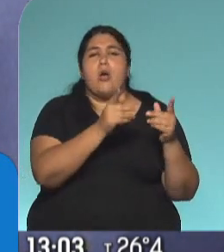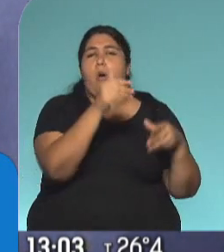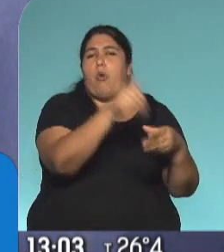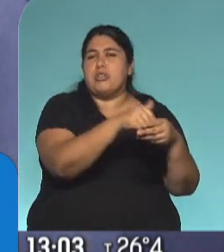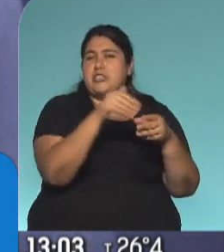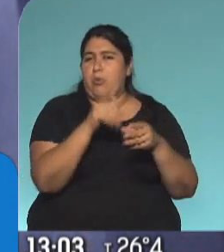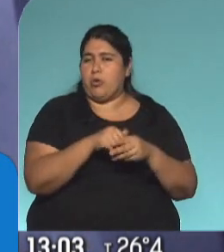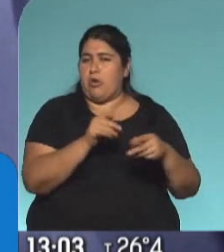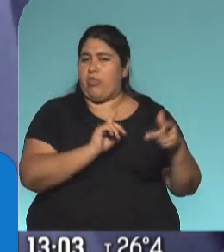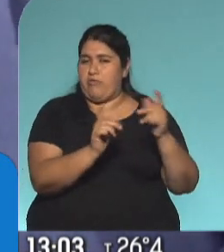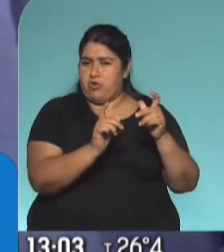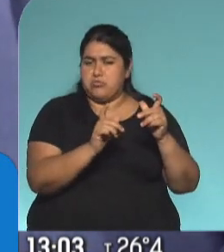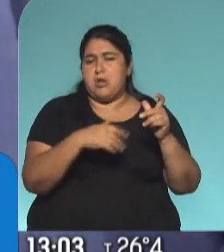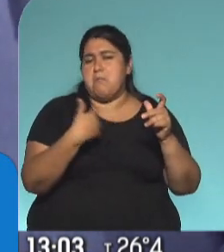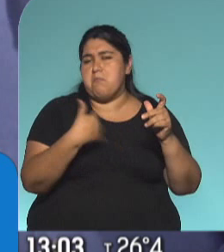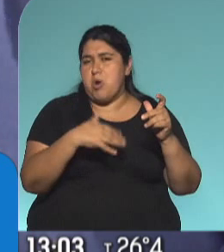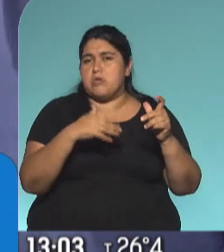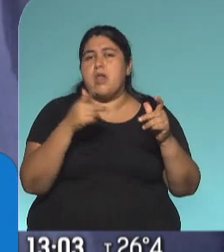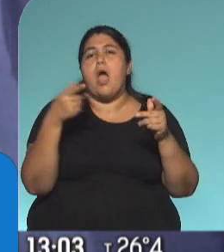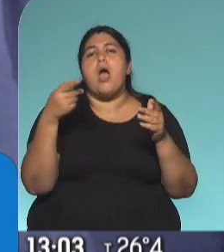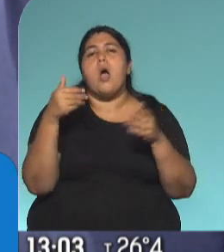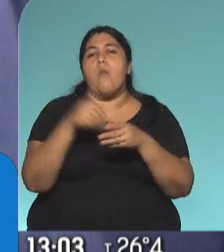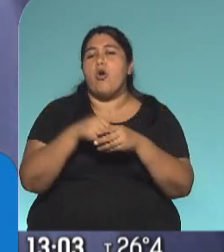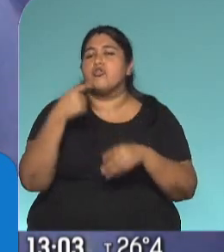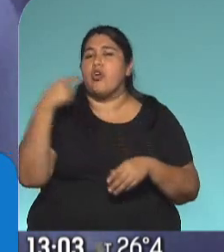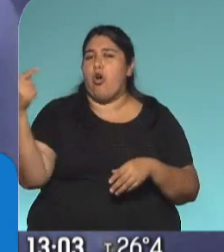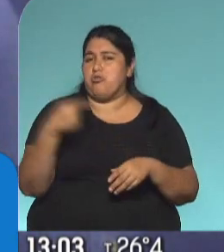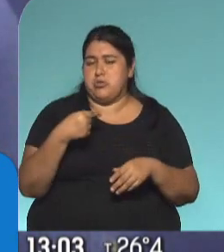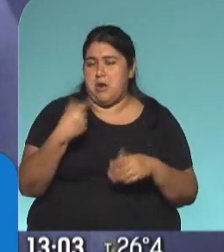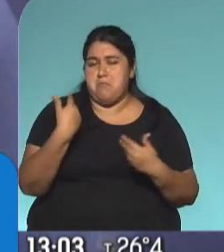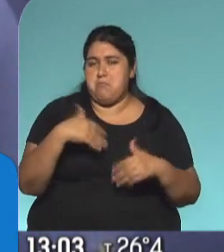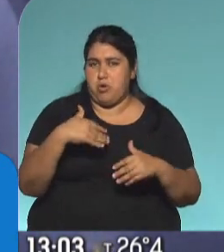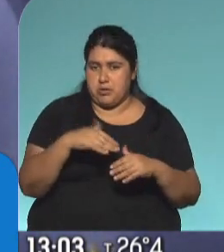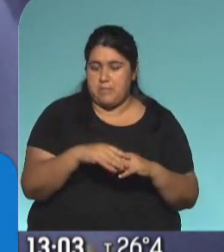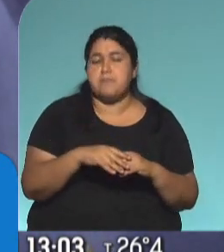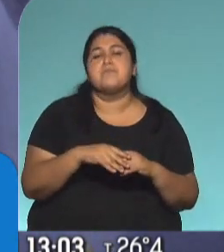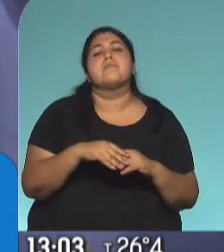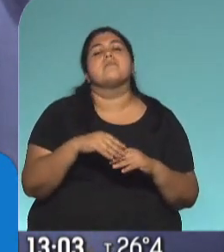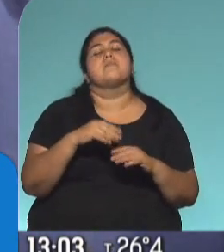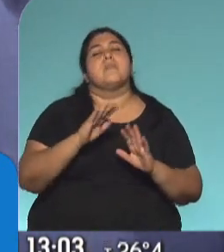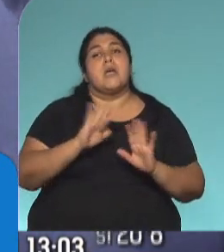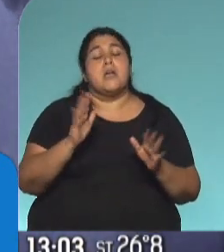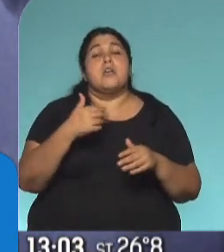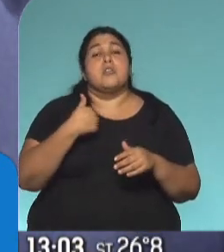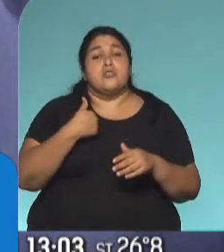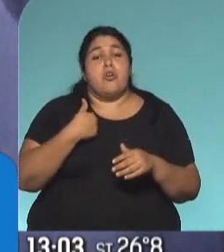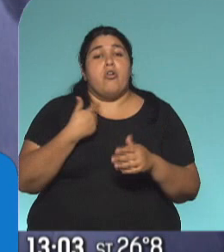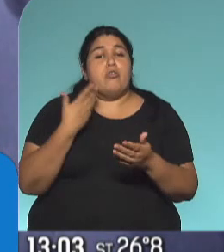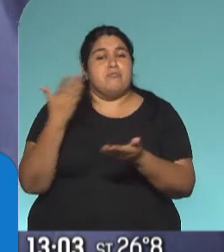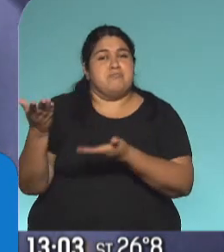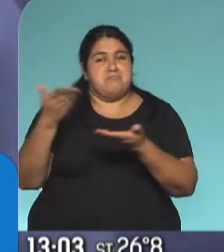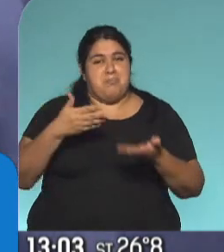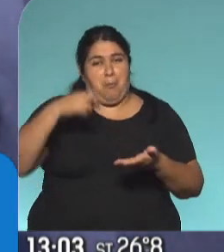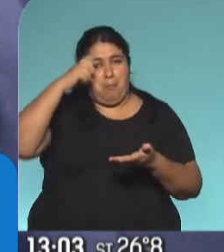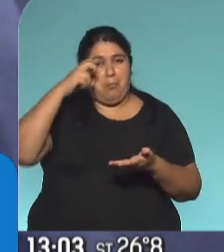así se trate de un voto en contra. Así se trate de un voto en contra. Y yo invito al candidato